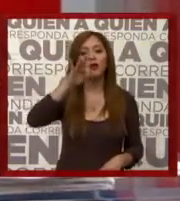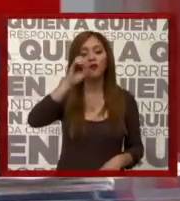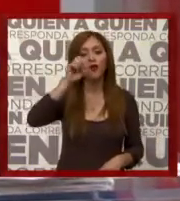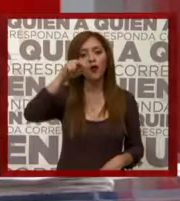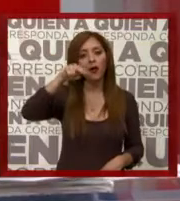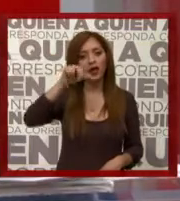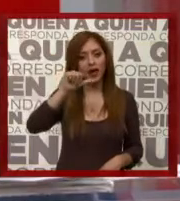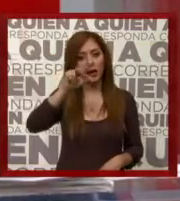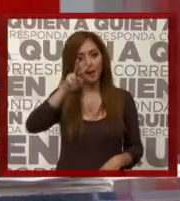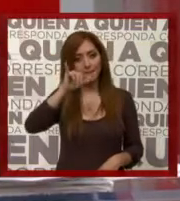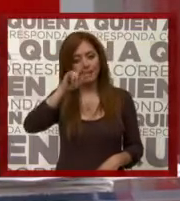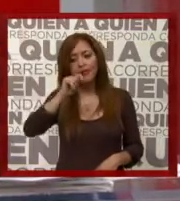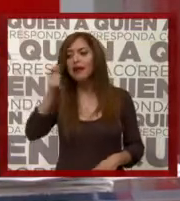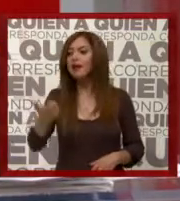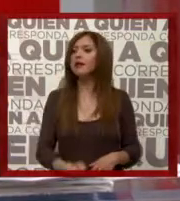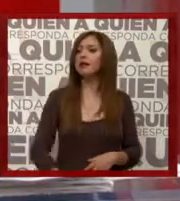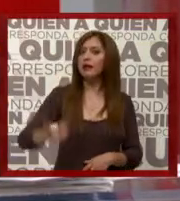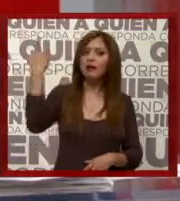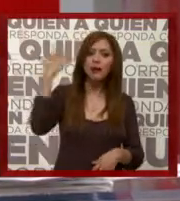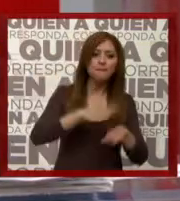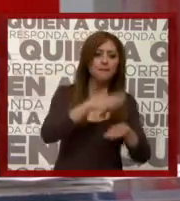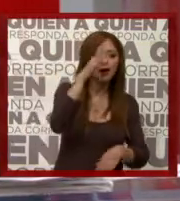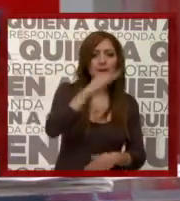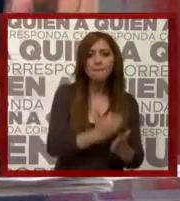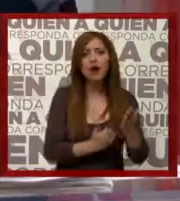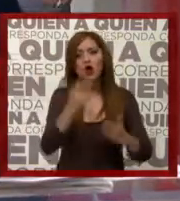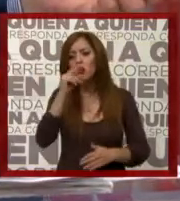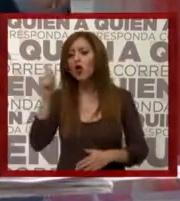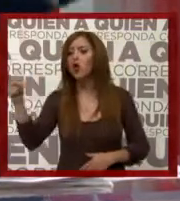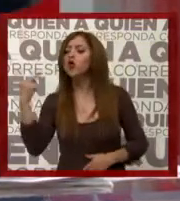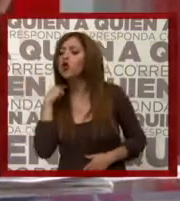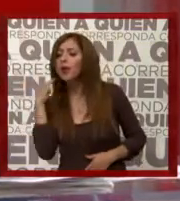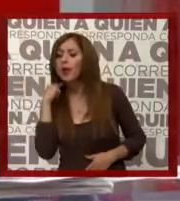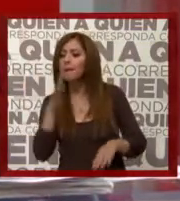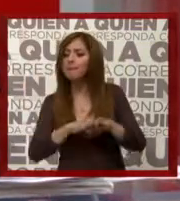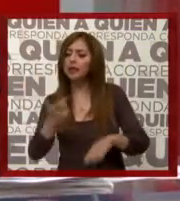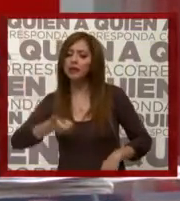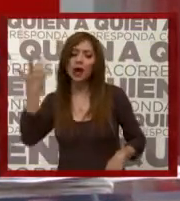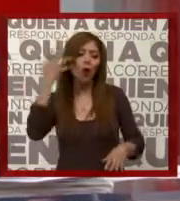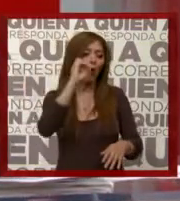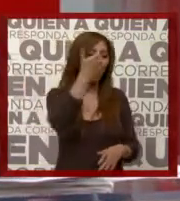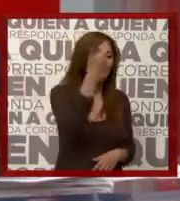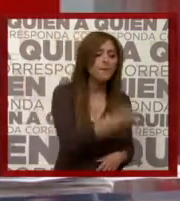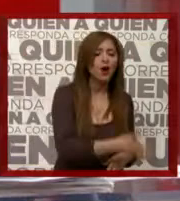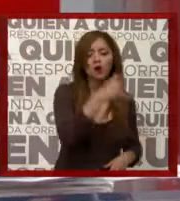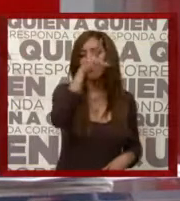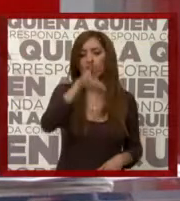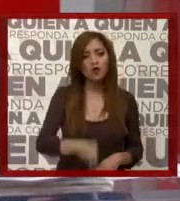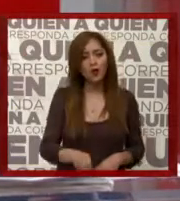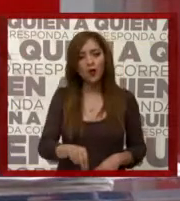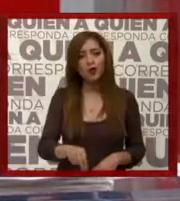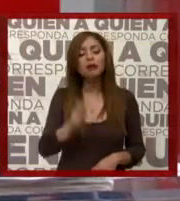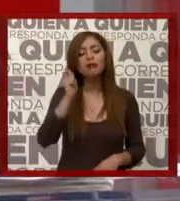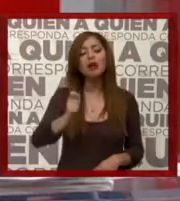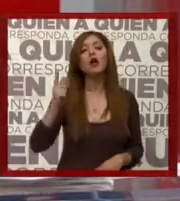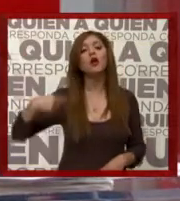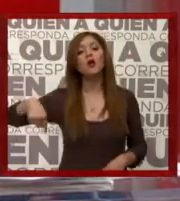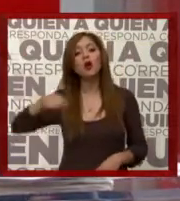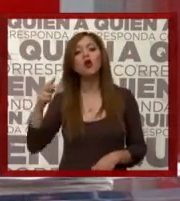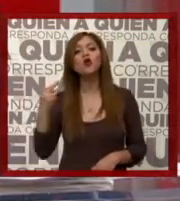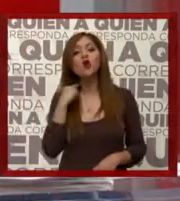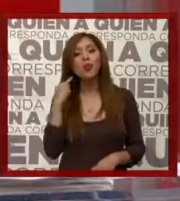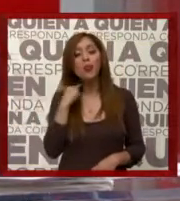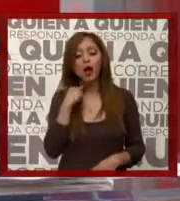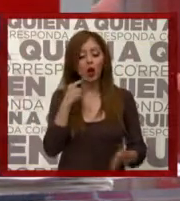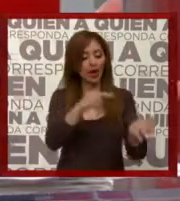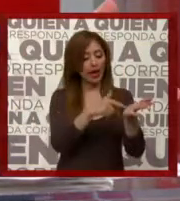te cobran más o menos y los notarios, no es que haya notarios más caros o más baratos, no. Los notarios, el costo